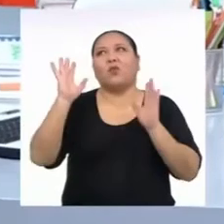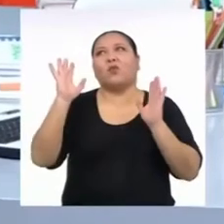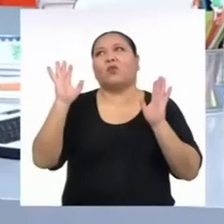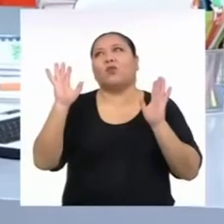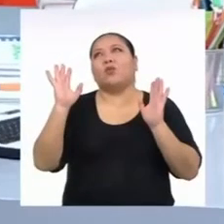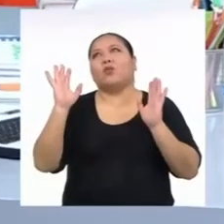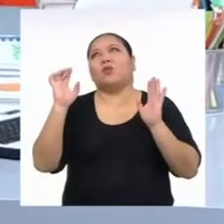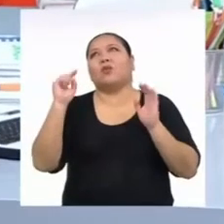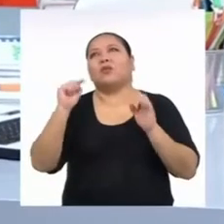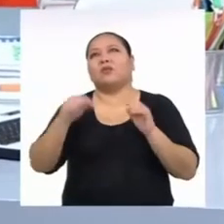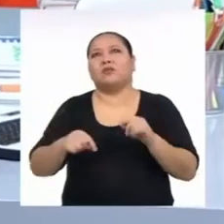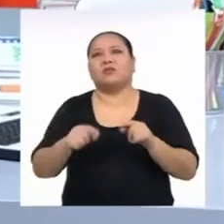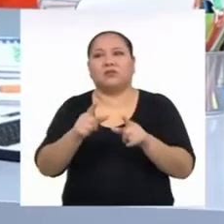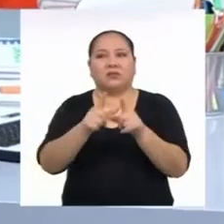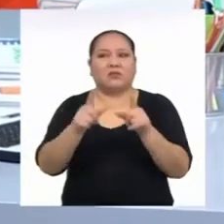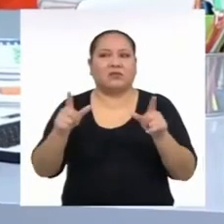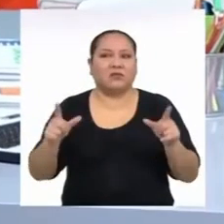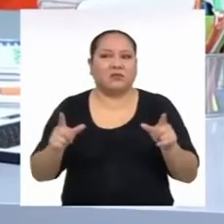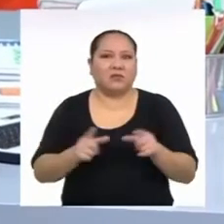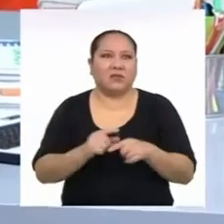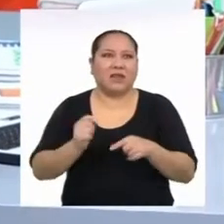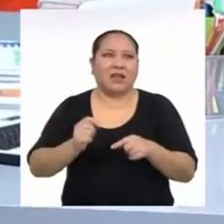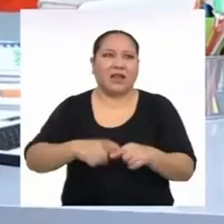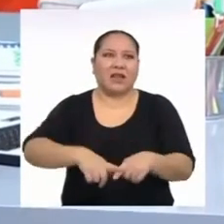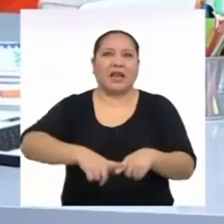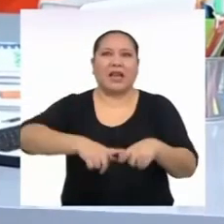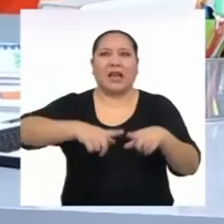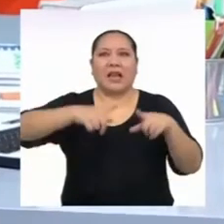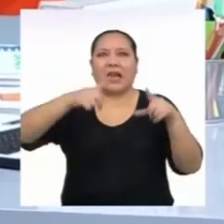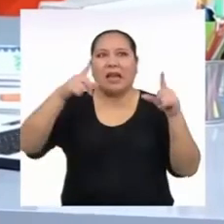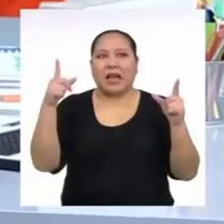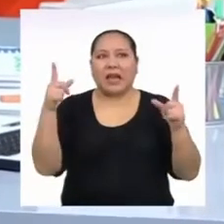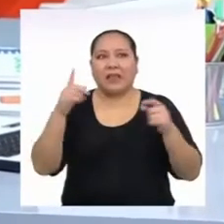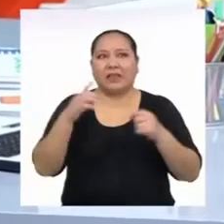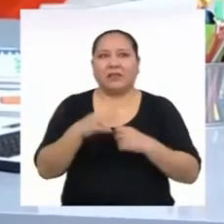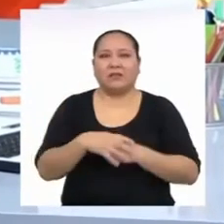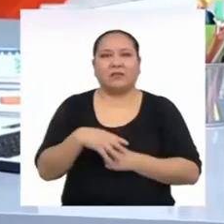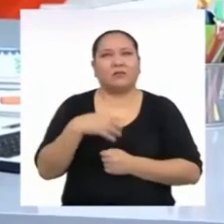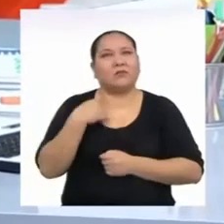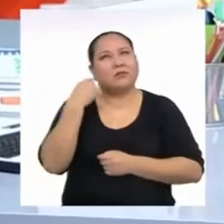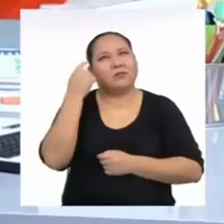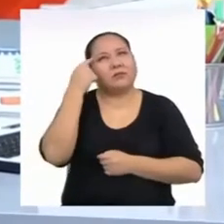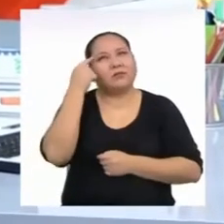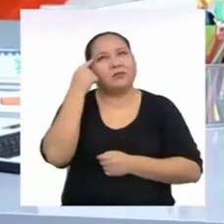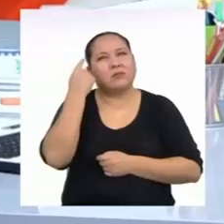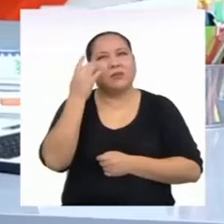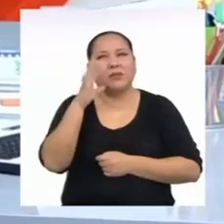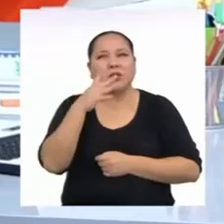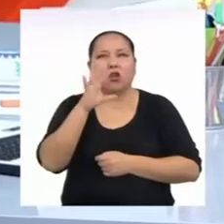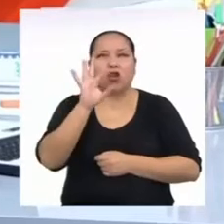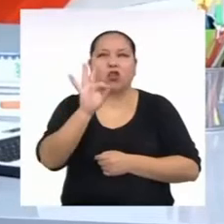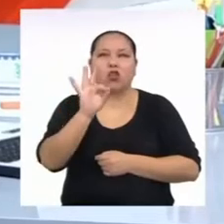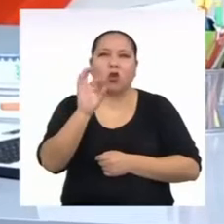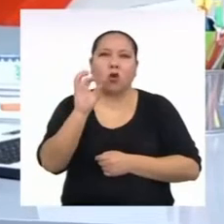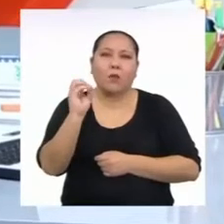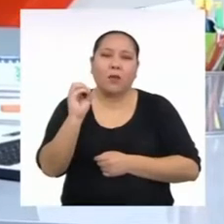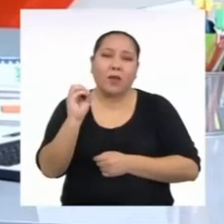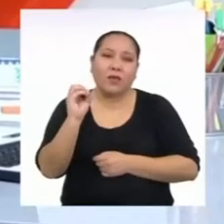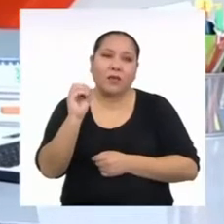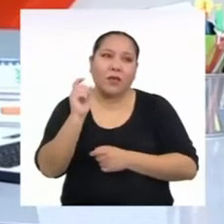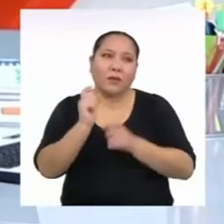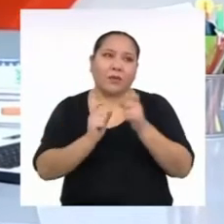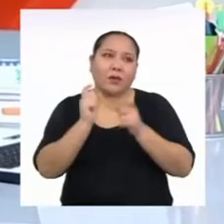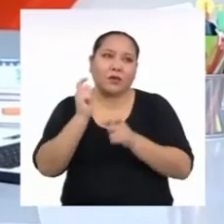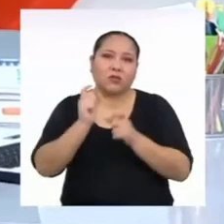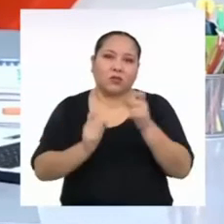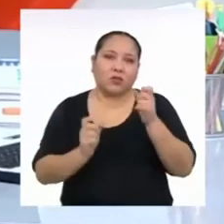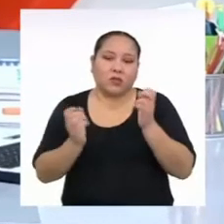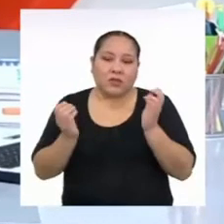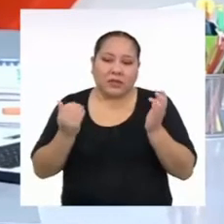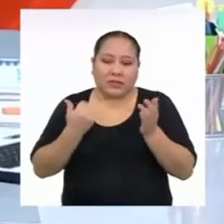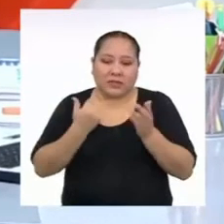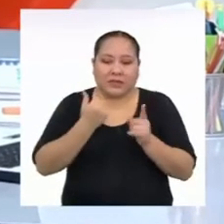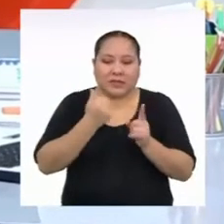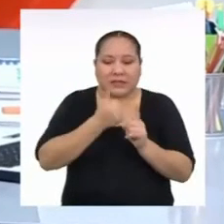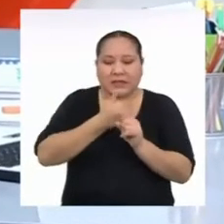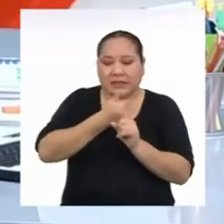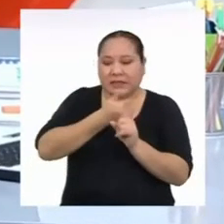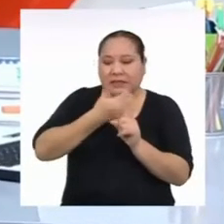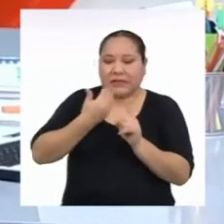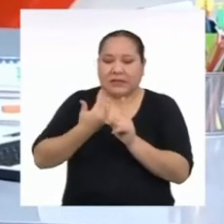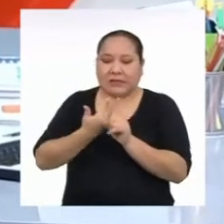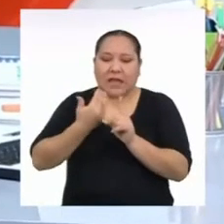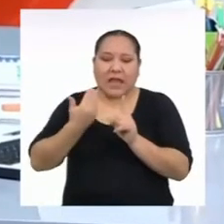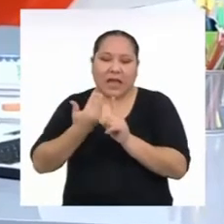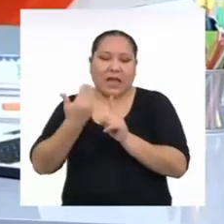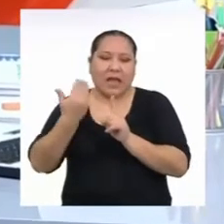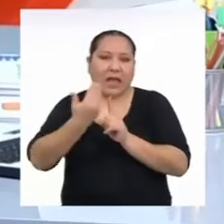Es una zona grande. Yo calculo que debe haber 90 personas que viven cerca y alrededores de mi